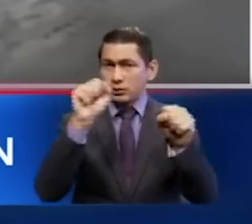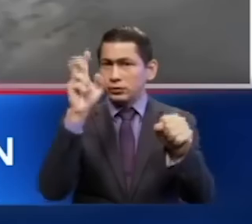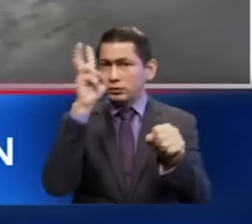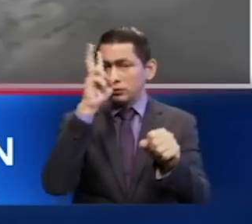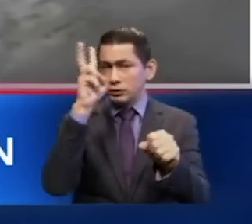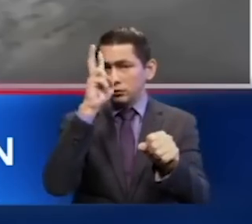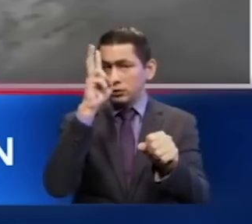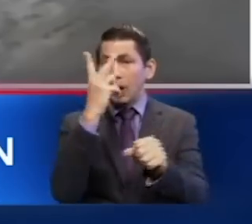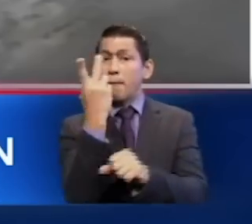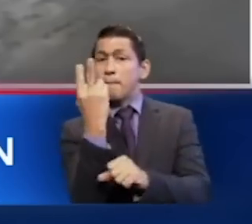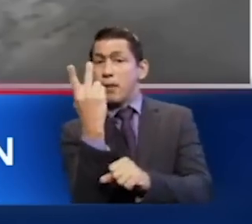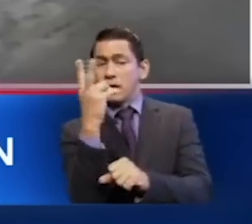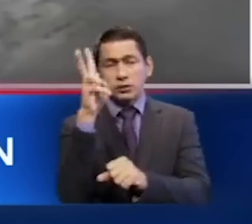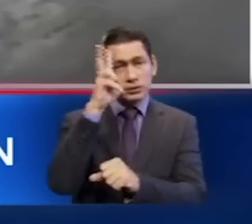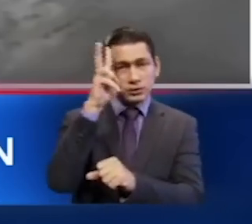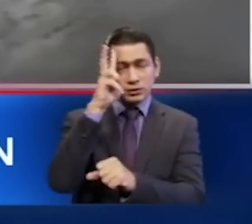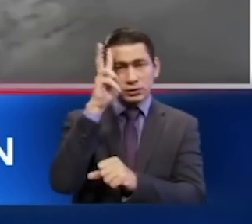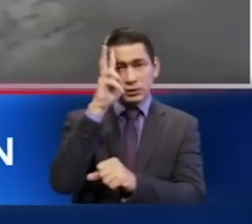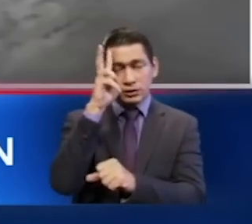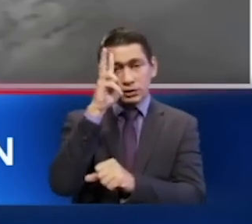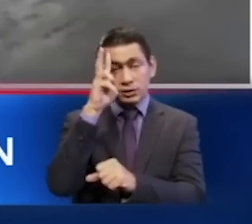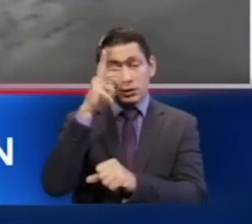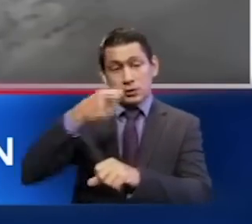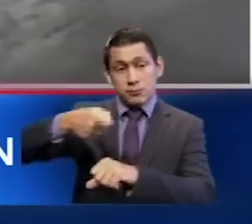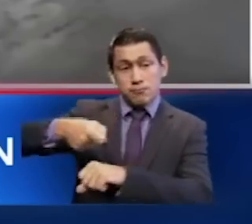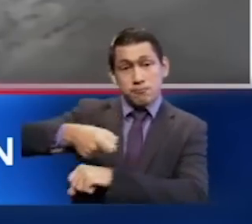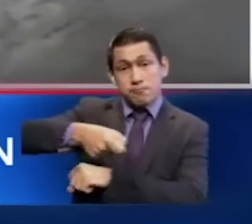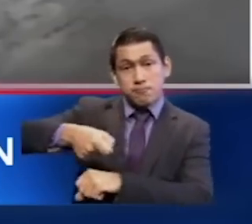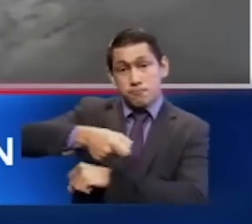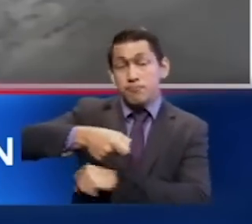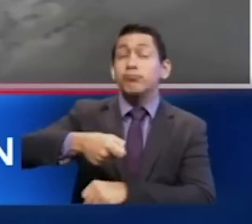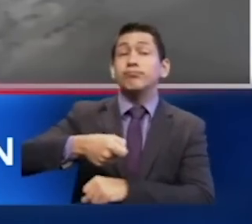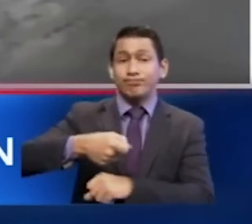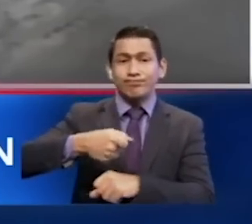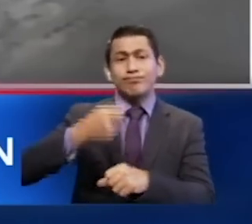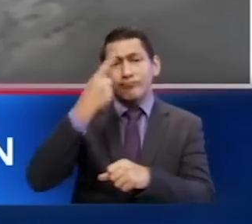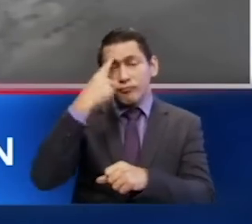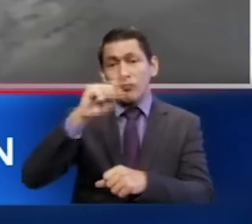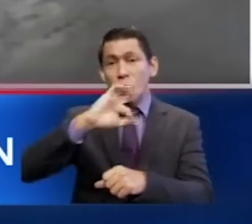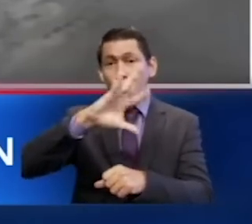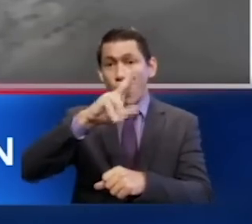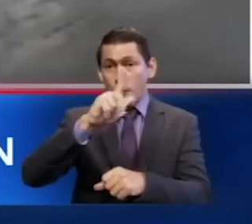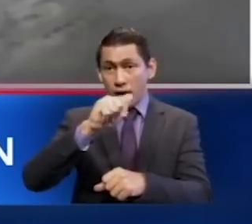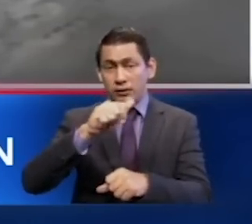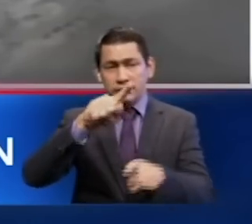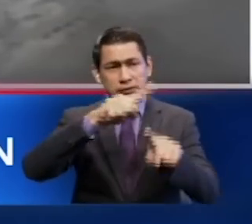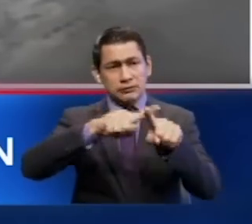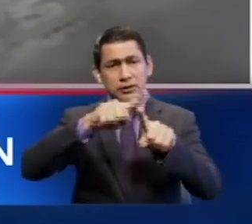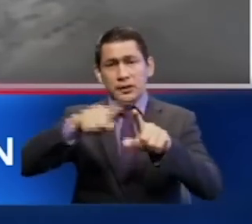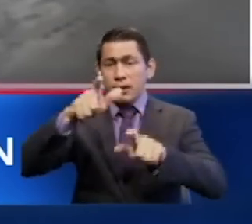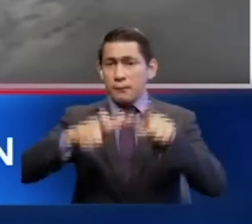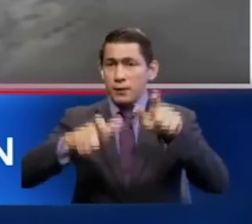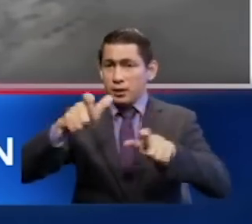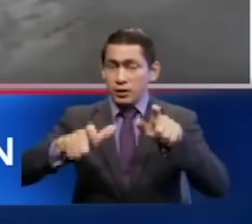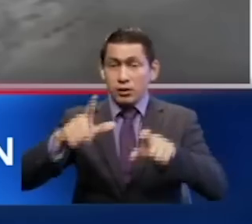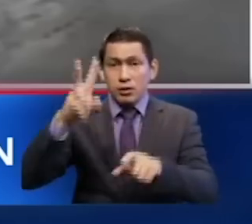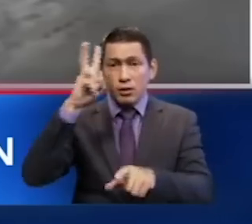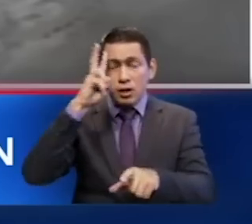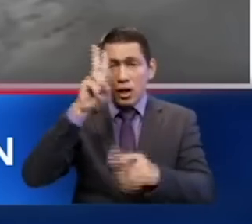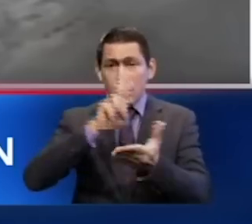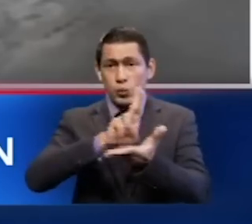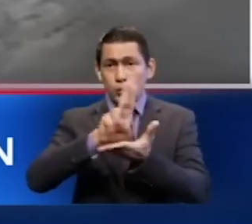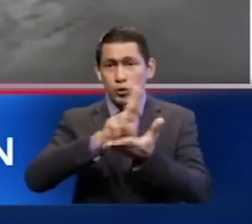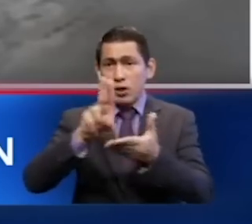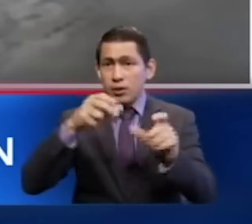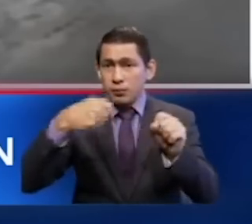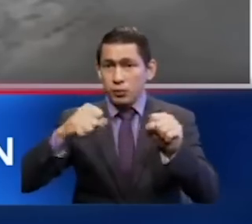par con arma blanca en mano y atracan en motos. Son un par de motos que ya conocemos,